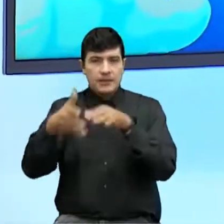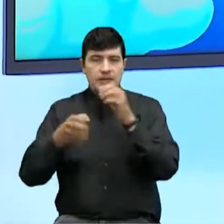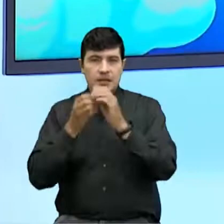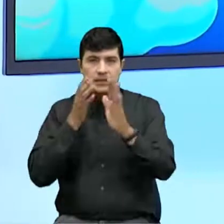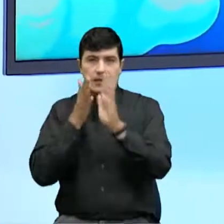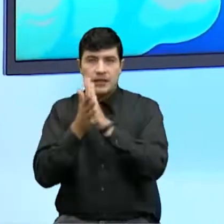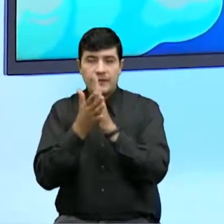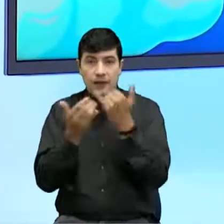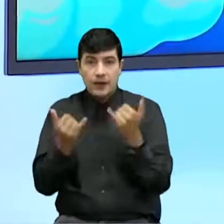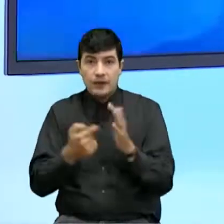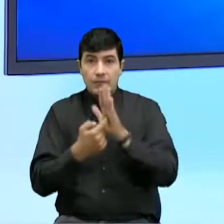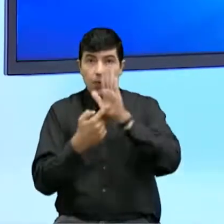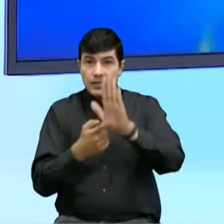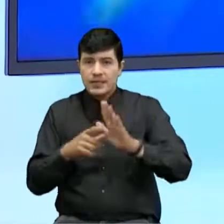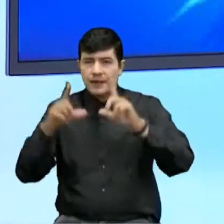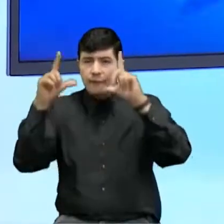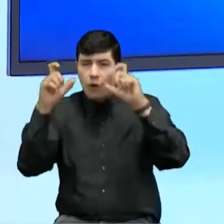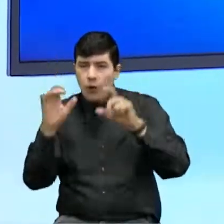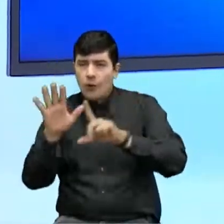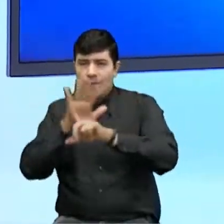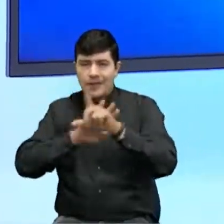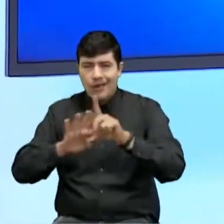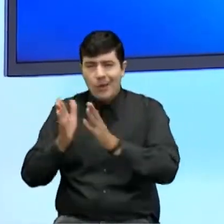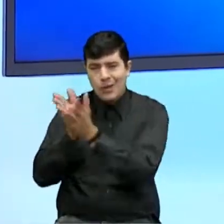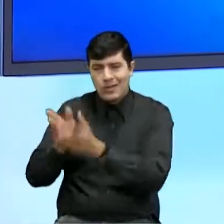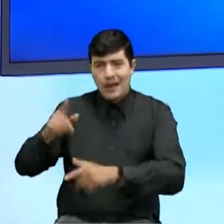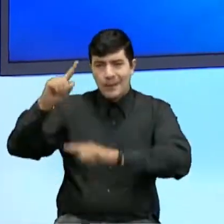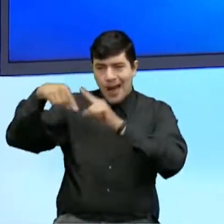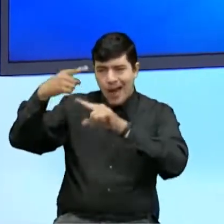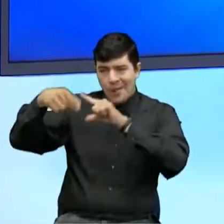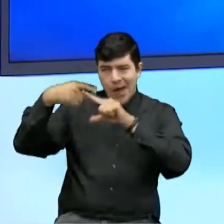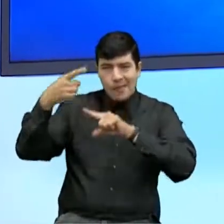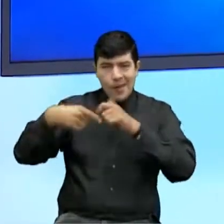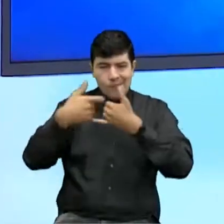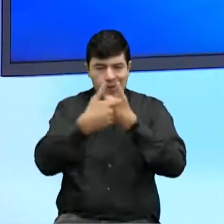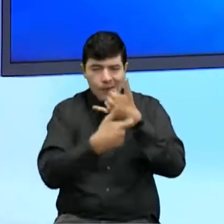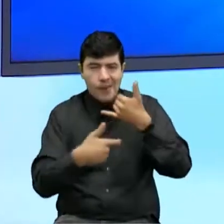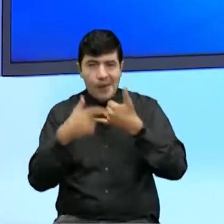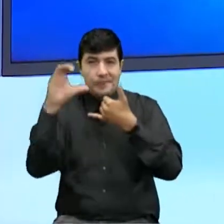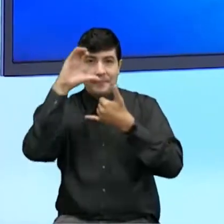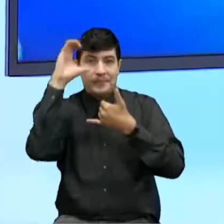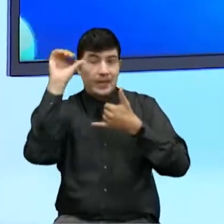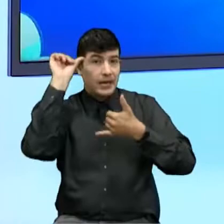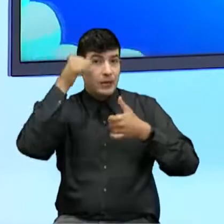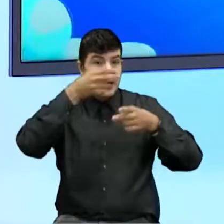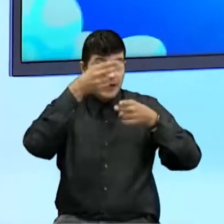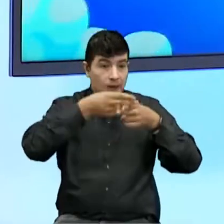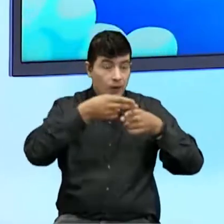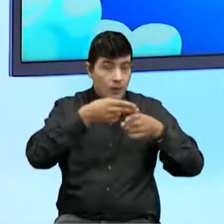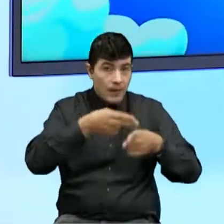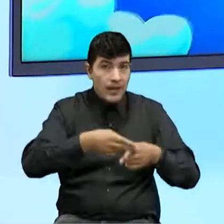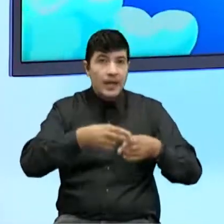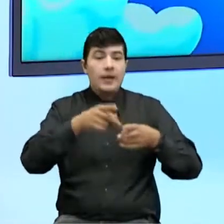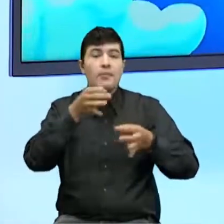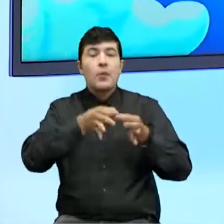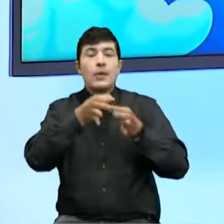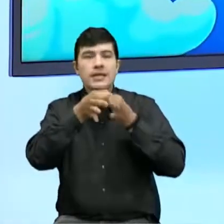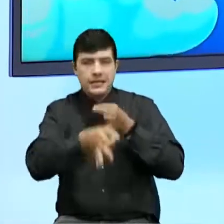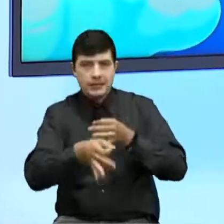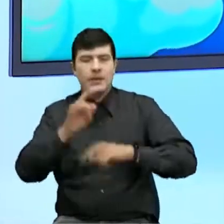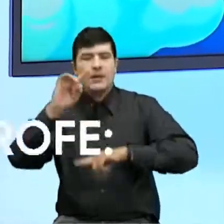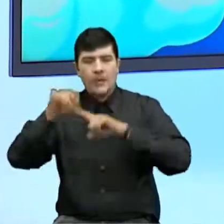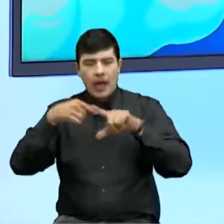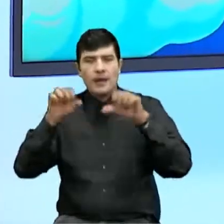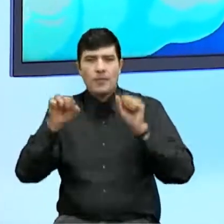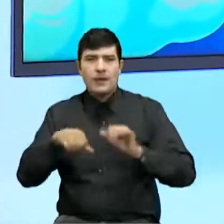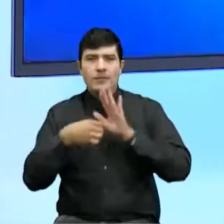vamos a tener las fotos de todos los niños que hasta el momento han reportado sintonía. Recuerden, foto, nombre y desde qué municipio nos